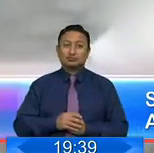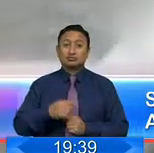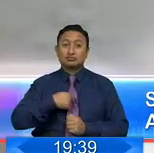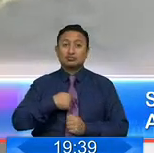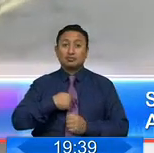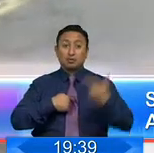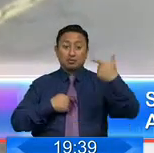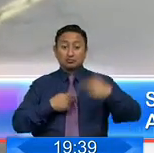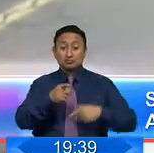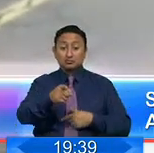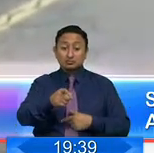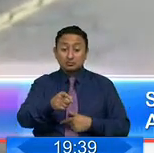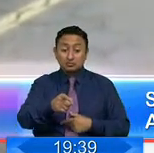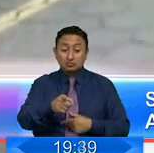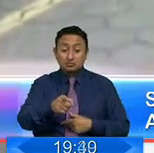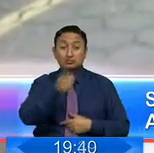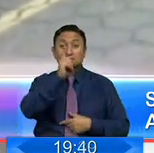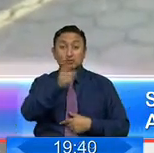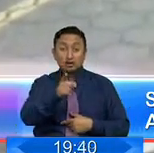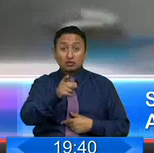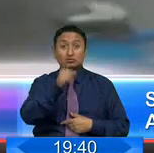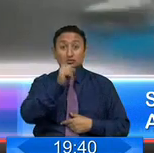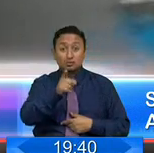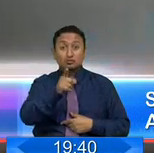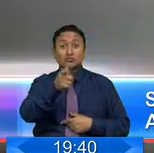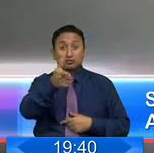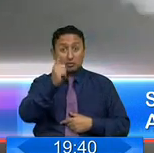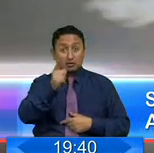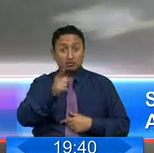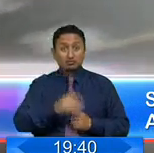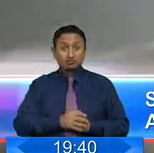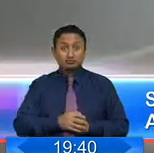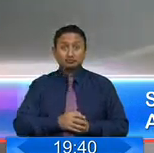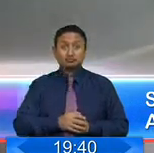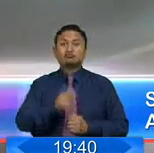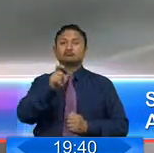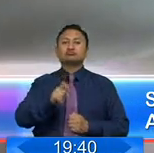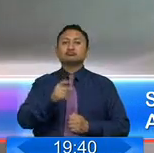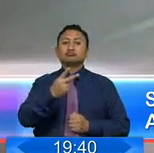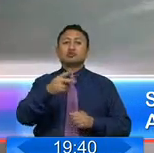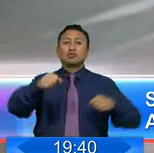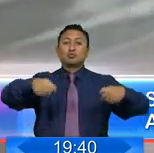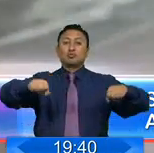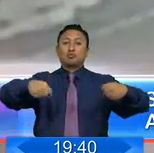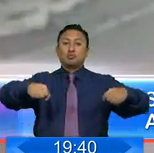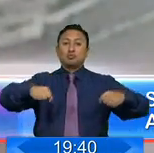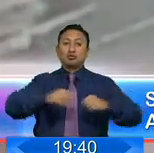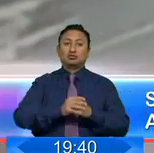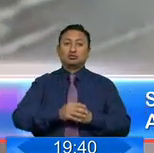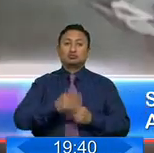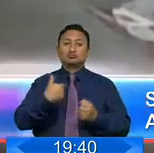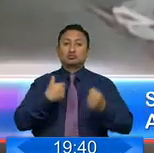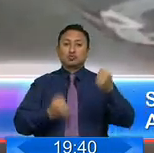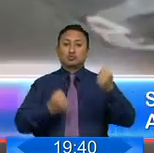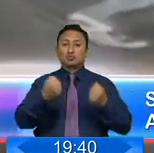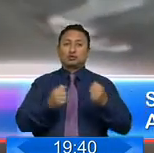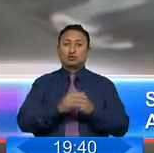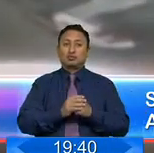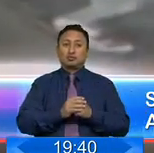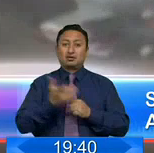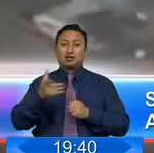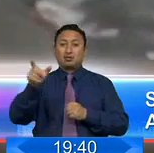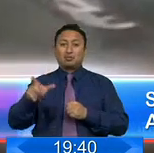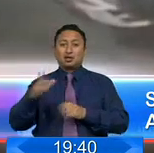mato si ya salgo. Los supuestos sacapintas se movilizaban en una motocicleta y un auto. En el forcejeo, los dueños de la